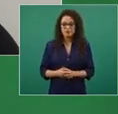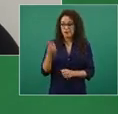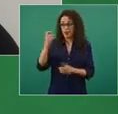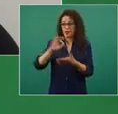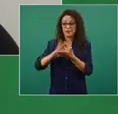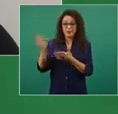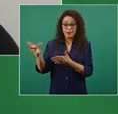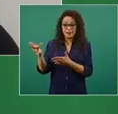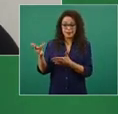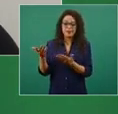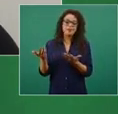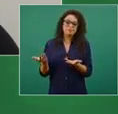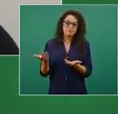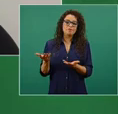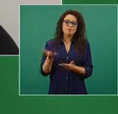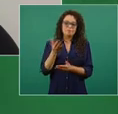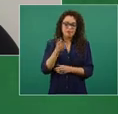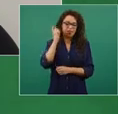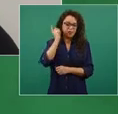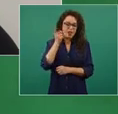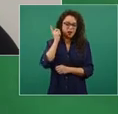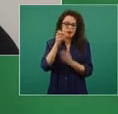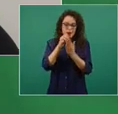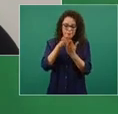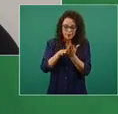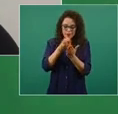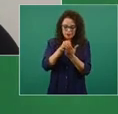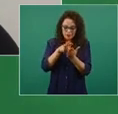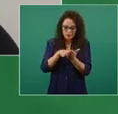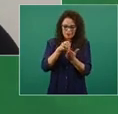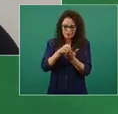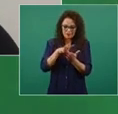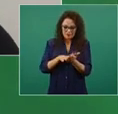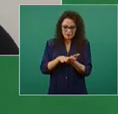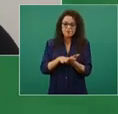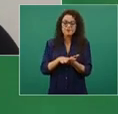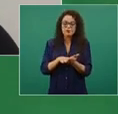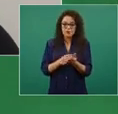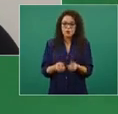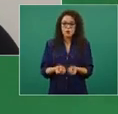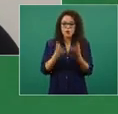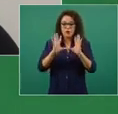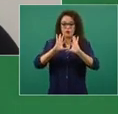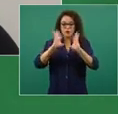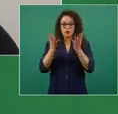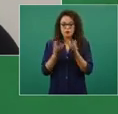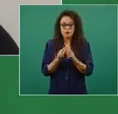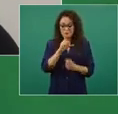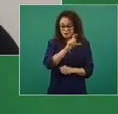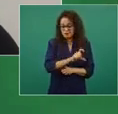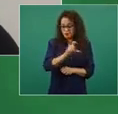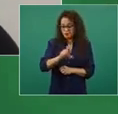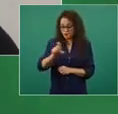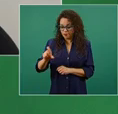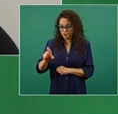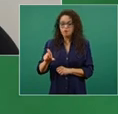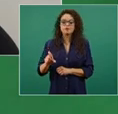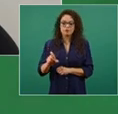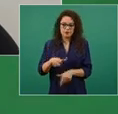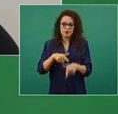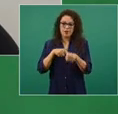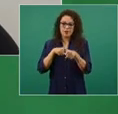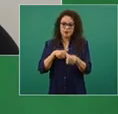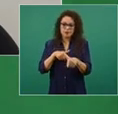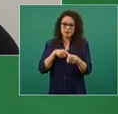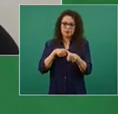curva que va registrando día con día la cantidad acumulada de las dosis, pues se mantenga en esa